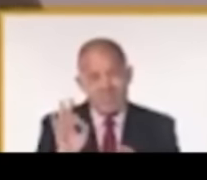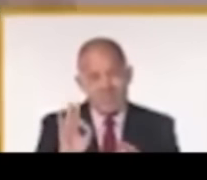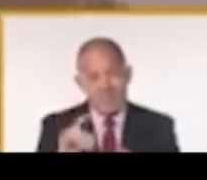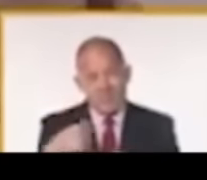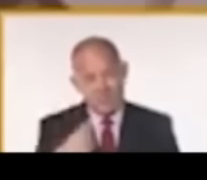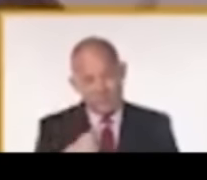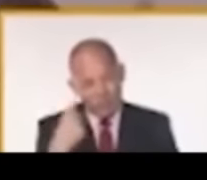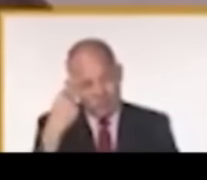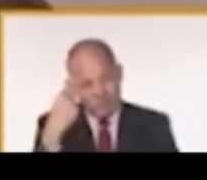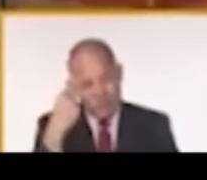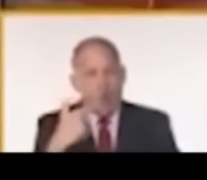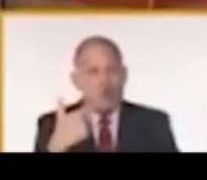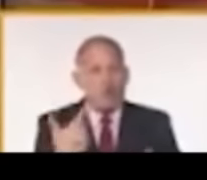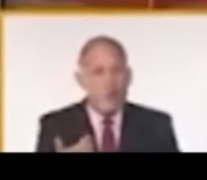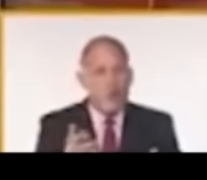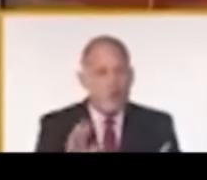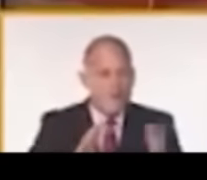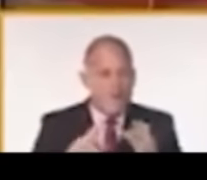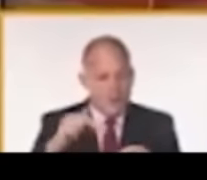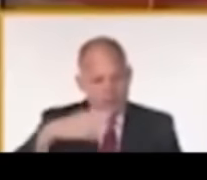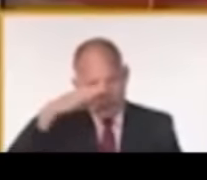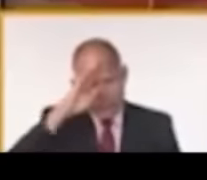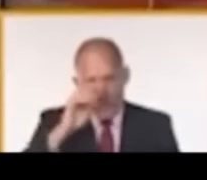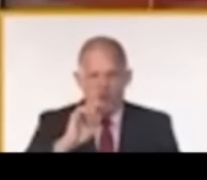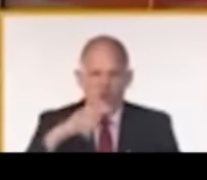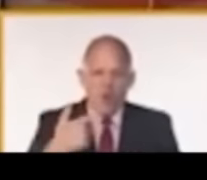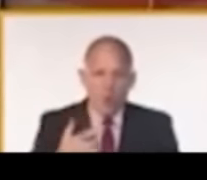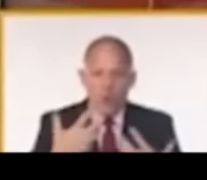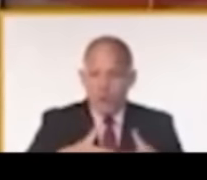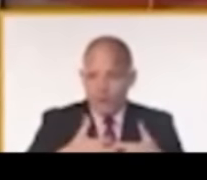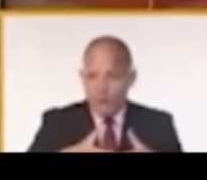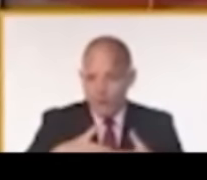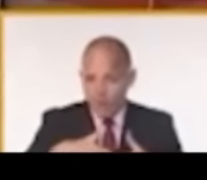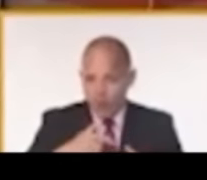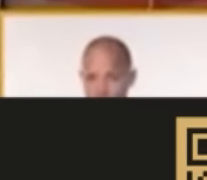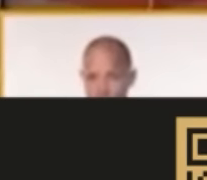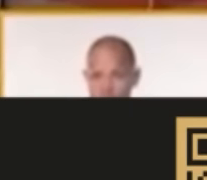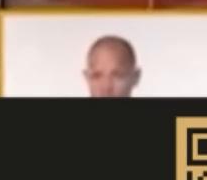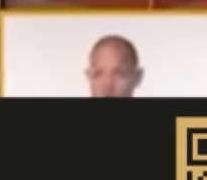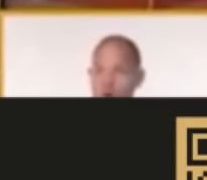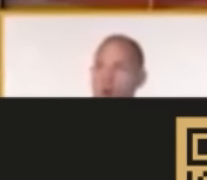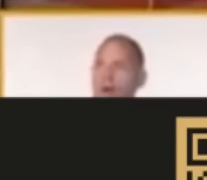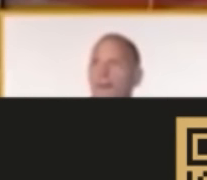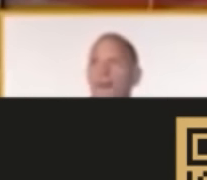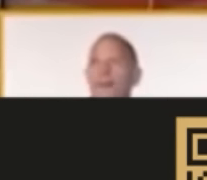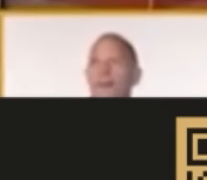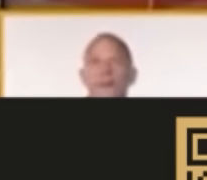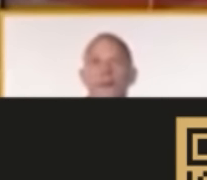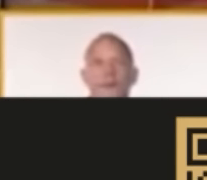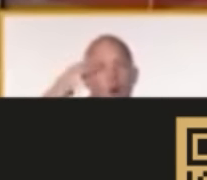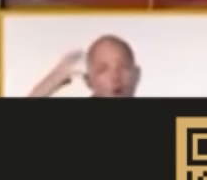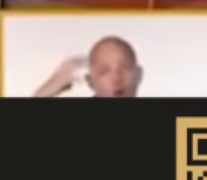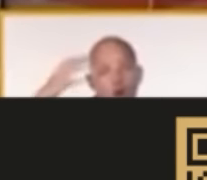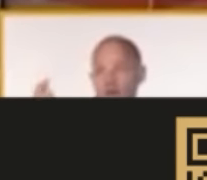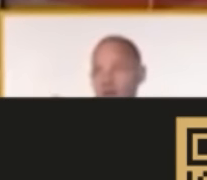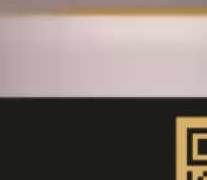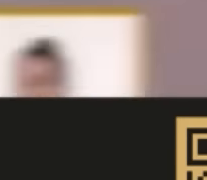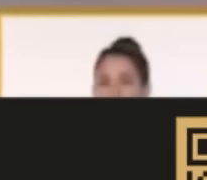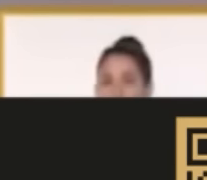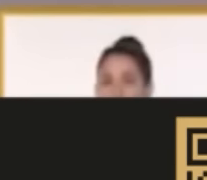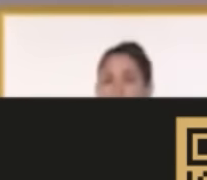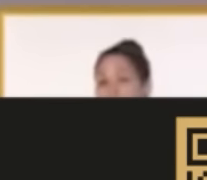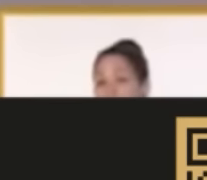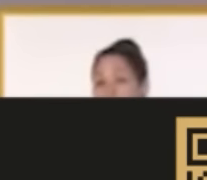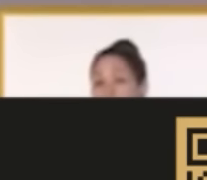con nuestro sistema como hablamos salir con nuestra mismas producciónes y no ser una carga para el país y lograr de verdad repr provisionar hay que exportar